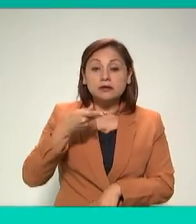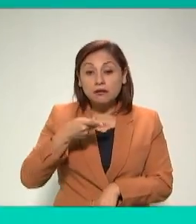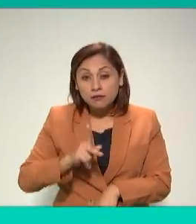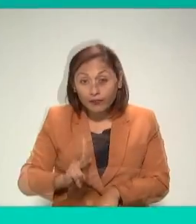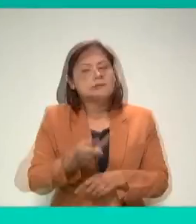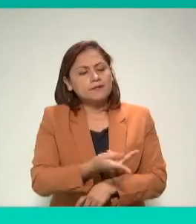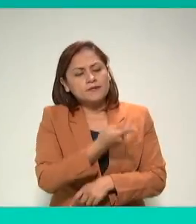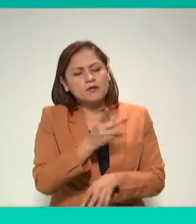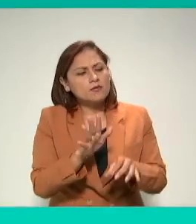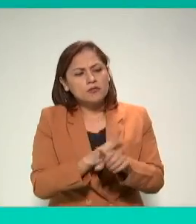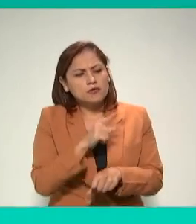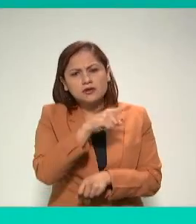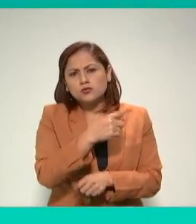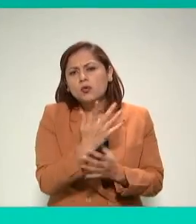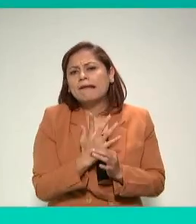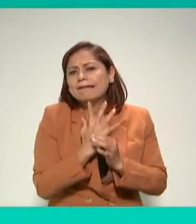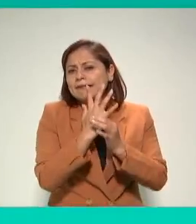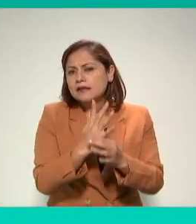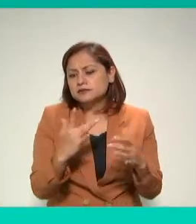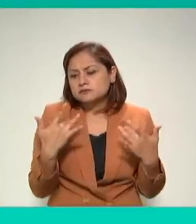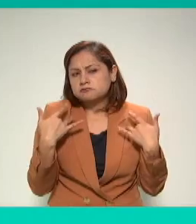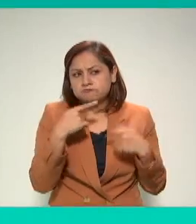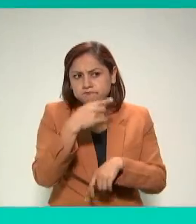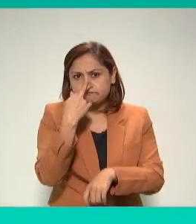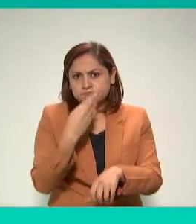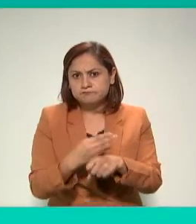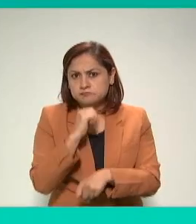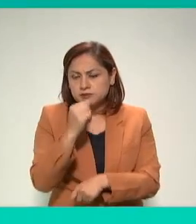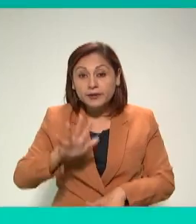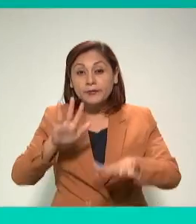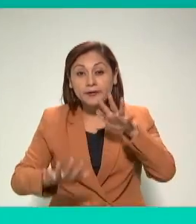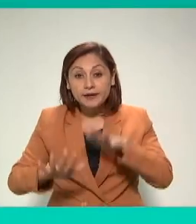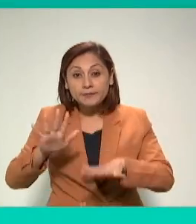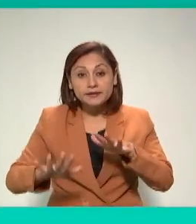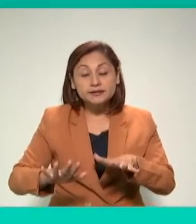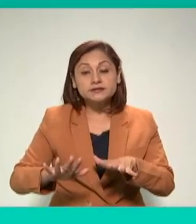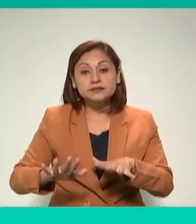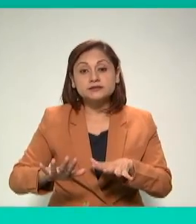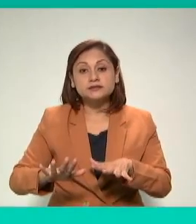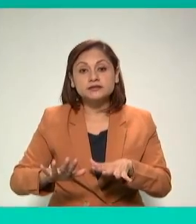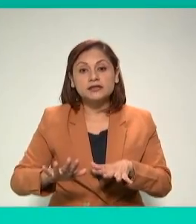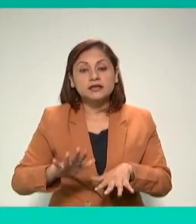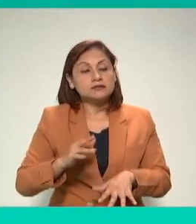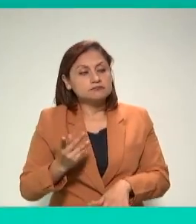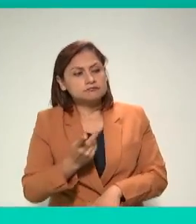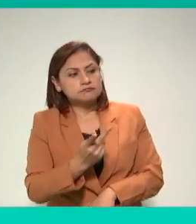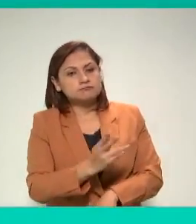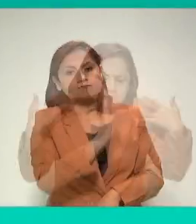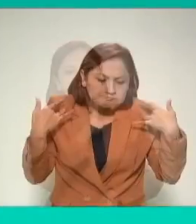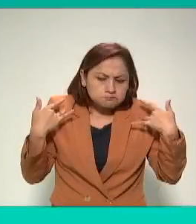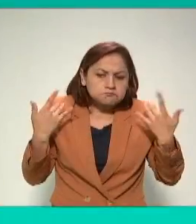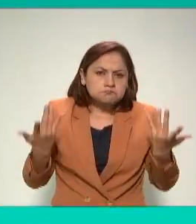productos, procesos, métodos, instalaciones, servicios o actividades relacionadas con sus atribuciones. Con base en lo anterior, se concluyó